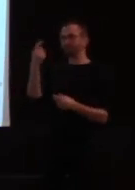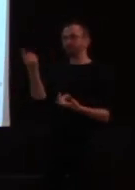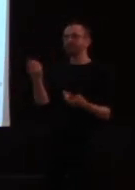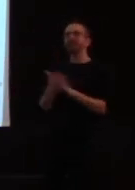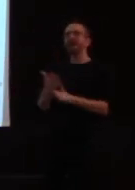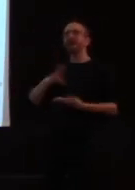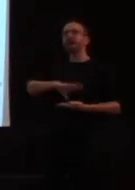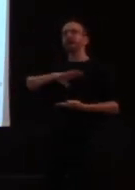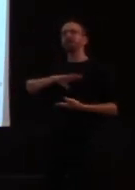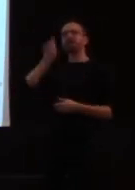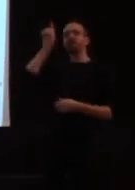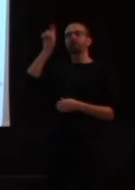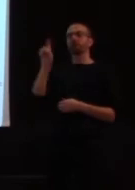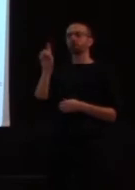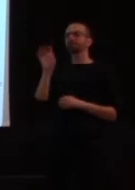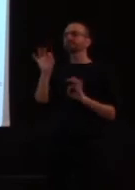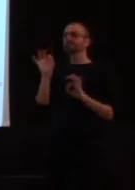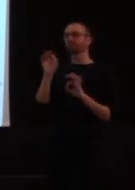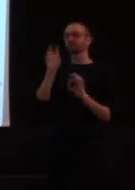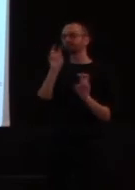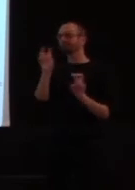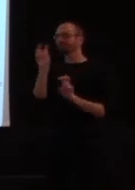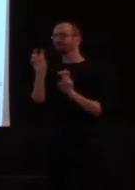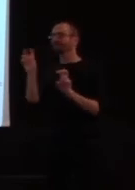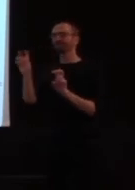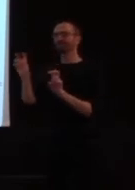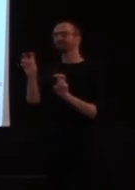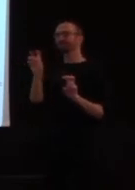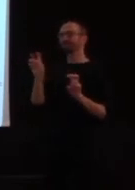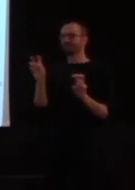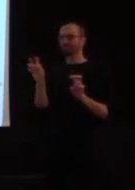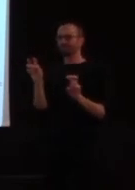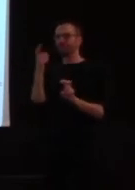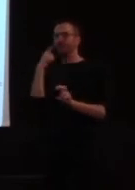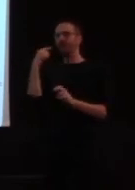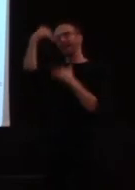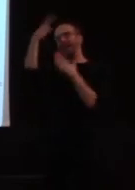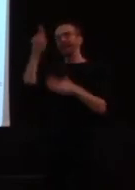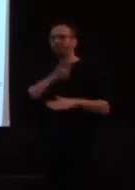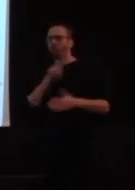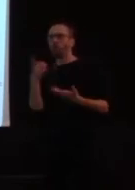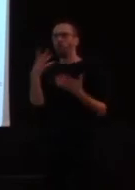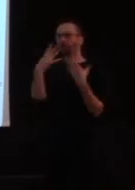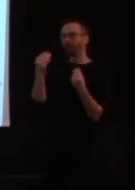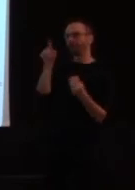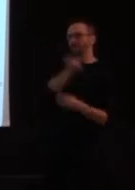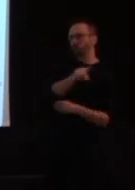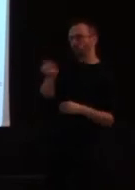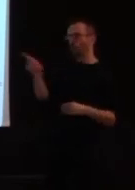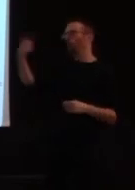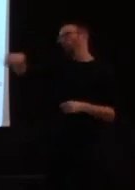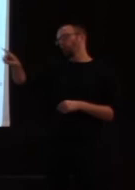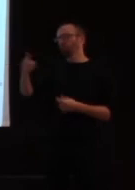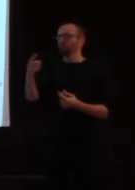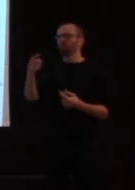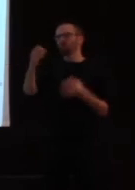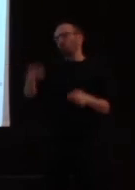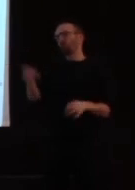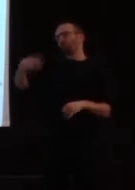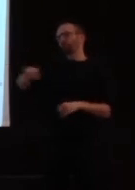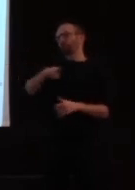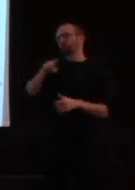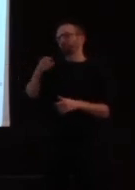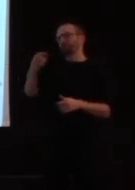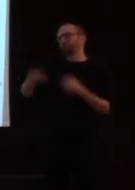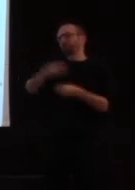alumnos, observarlos, ir en privado a ver, ¿no? Esto que ya muchos, seguro que lo hacéis, ¿no? Pero esto da mucha. Da